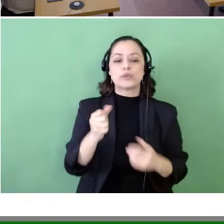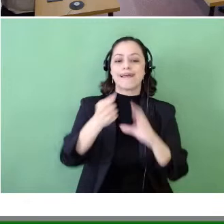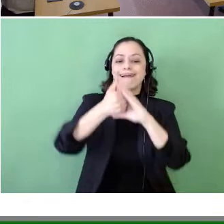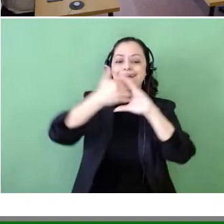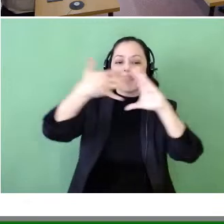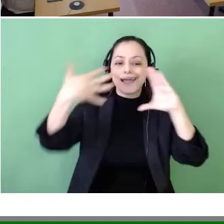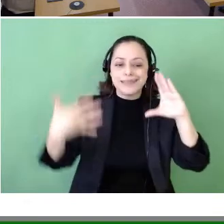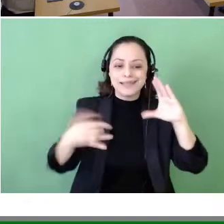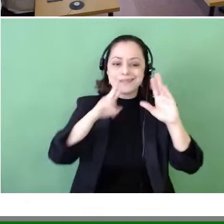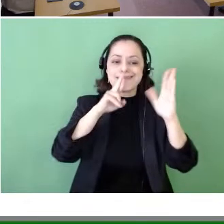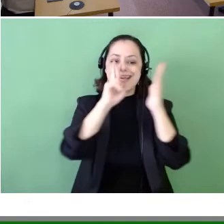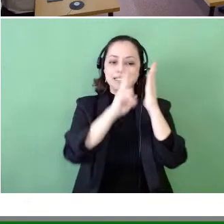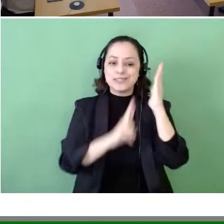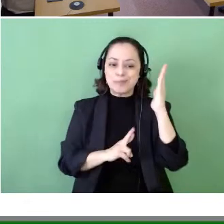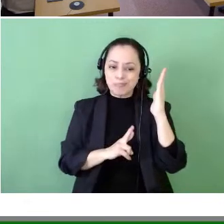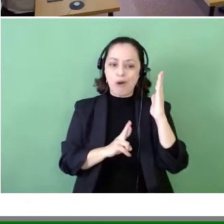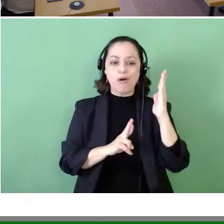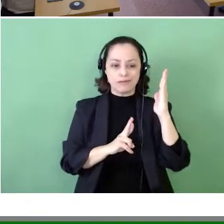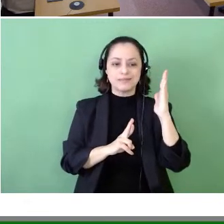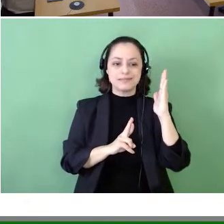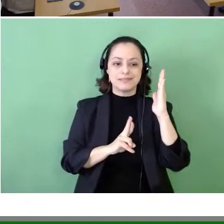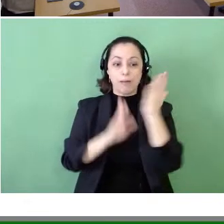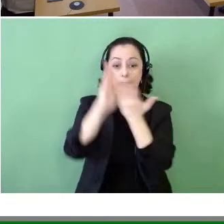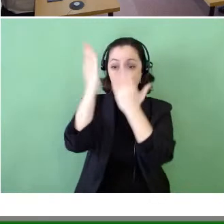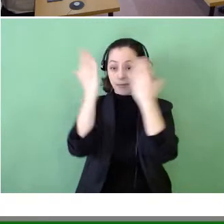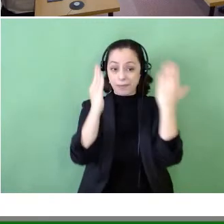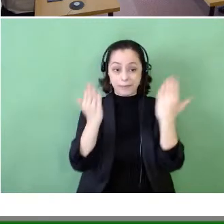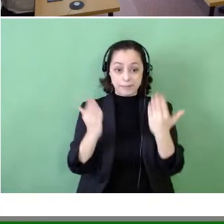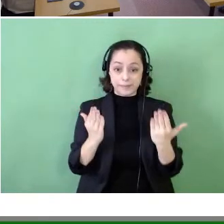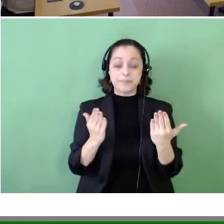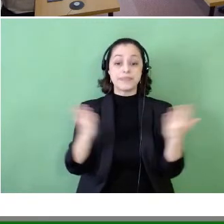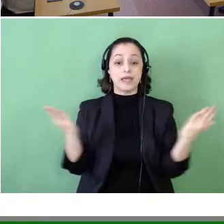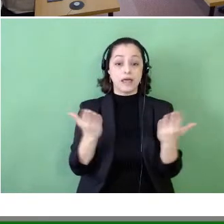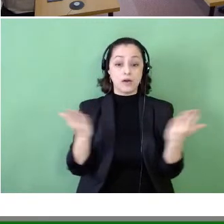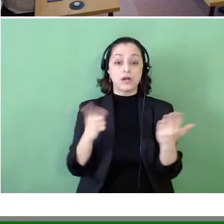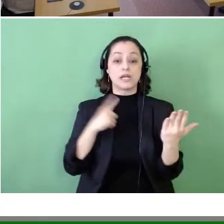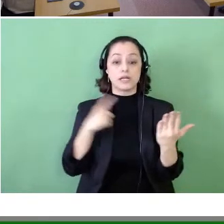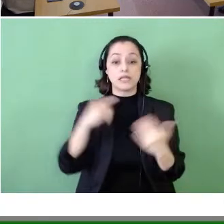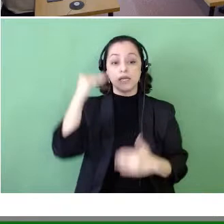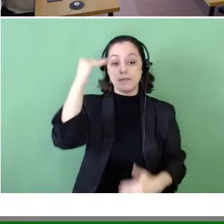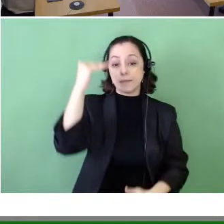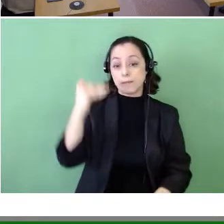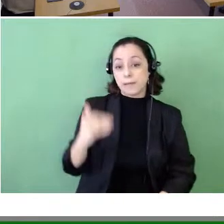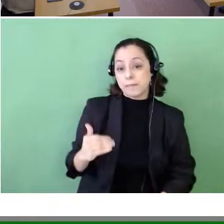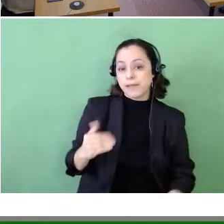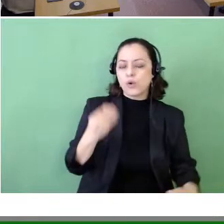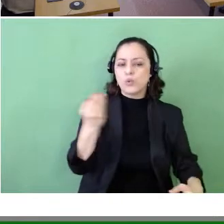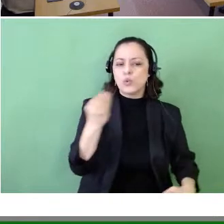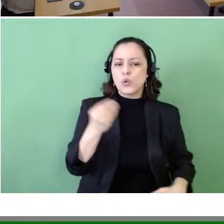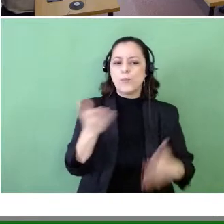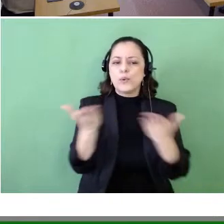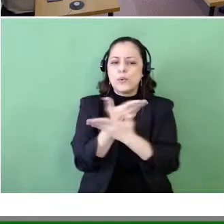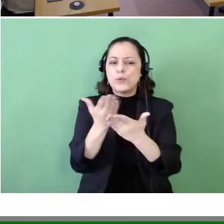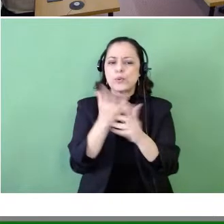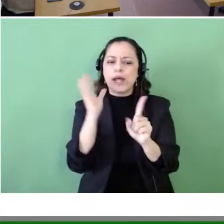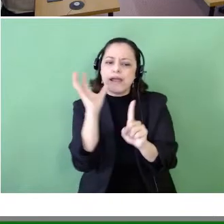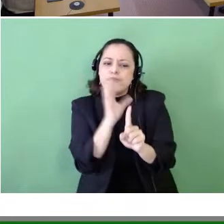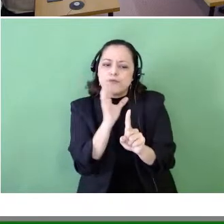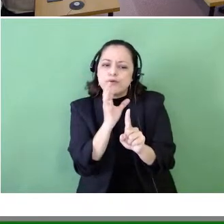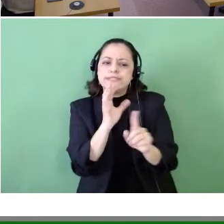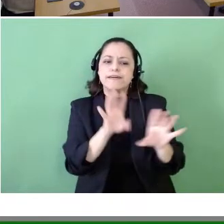características del mercado, hicimos aquí algunas implicaciones, que llamamos así, unas propuestas,